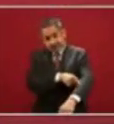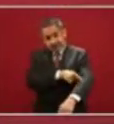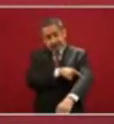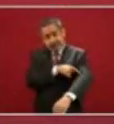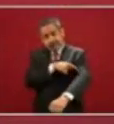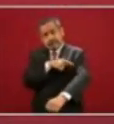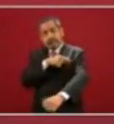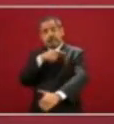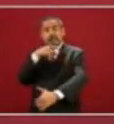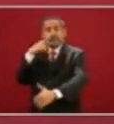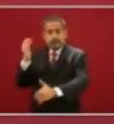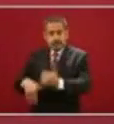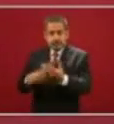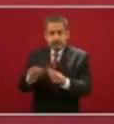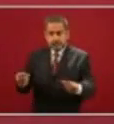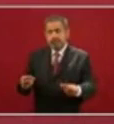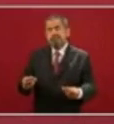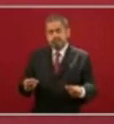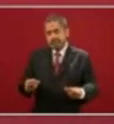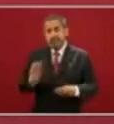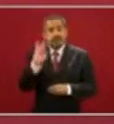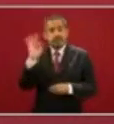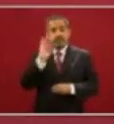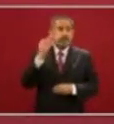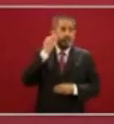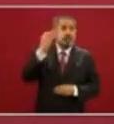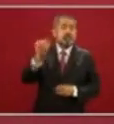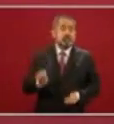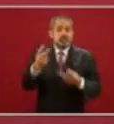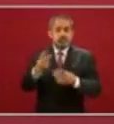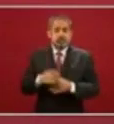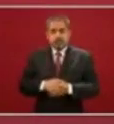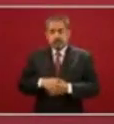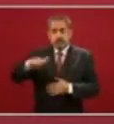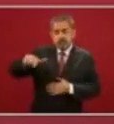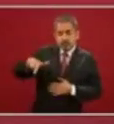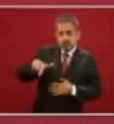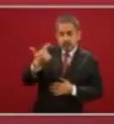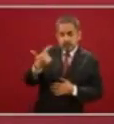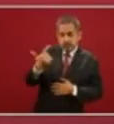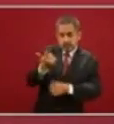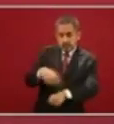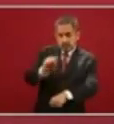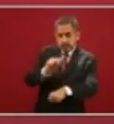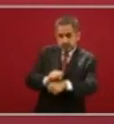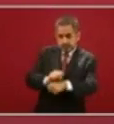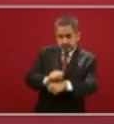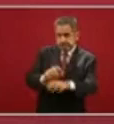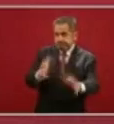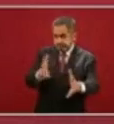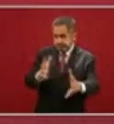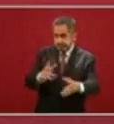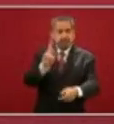que la epidemia puede durar cuando menos 12 semanas, que es lo que duró